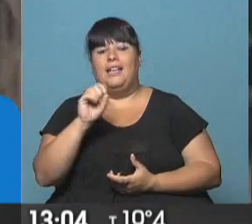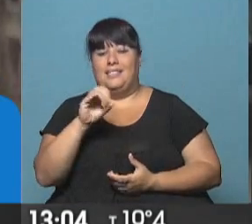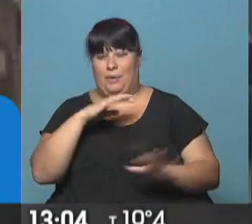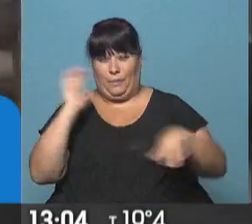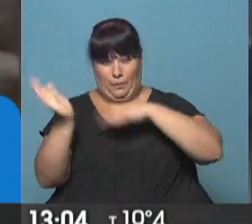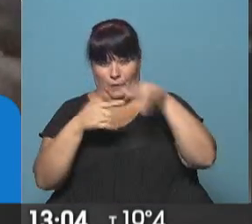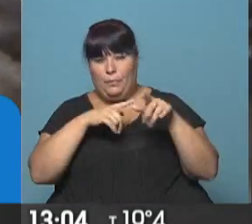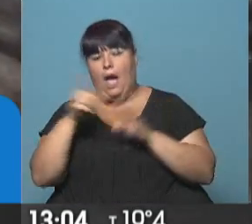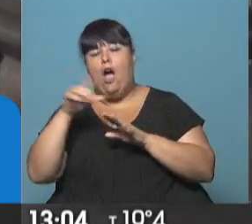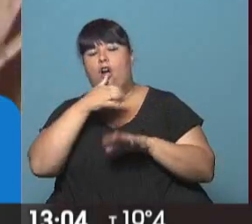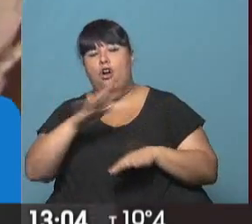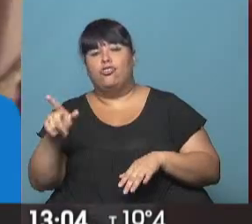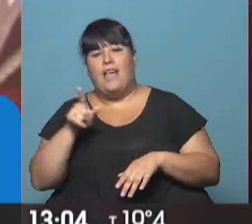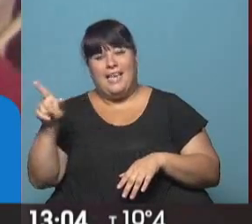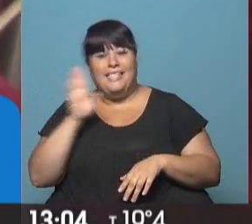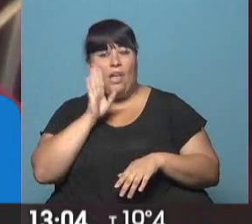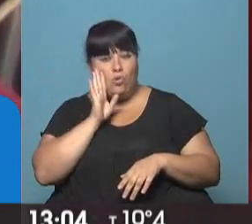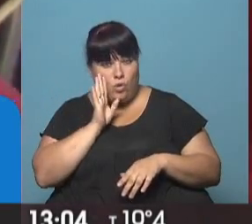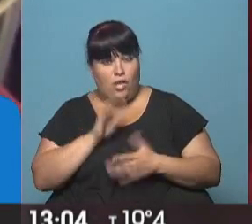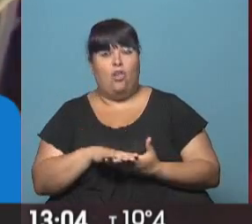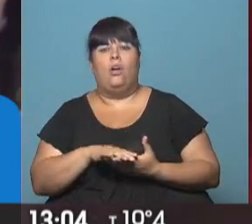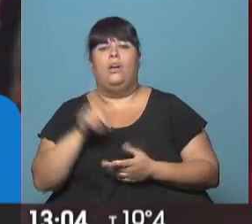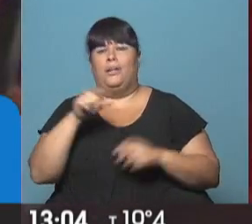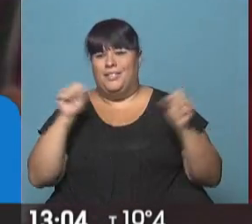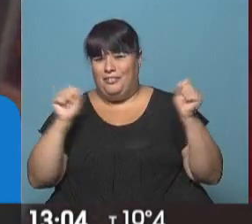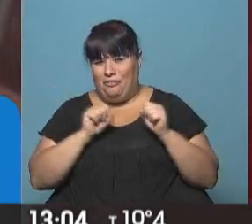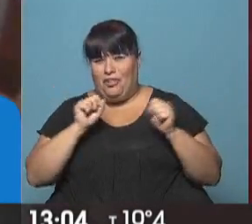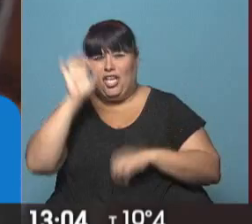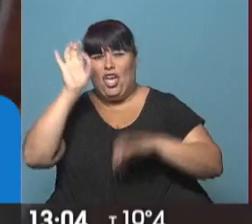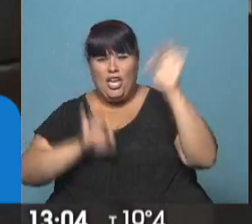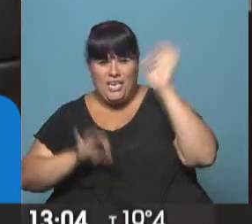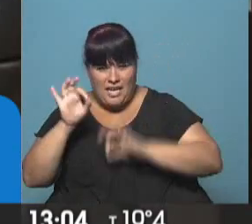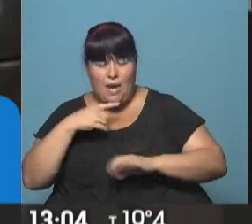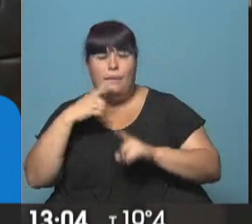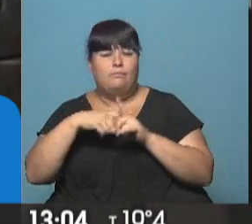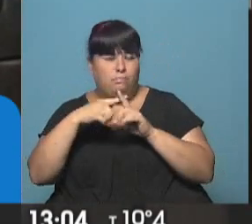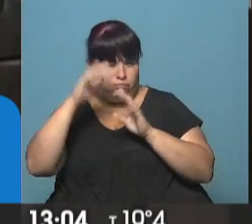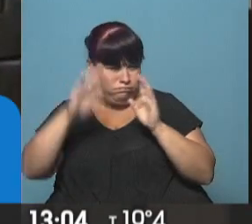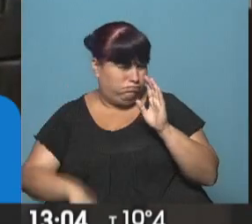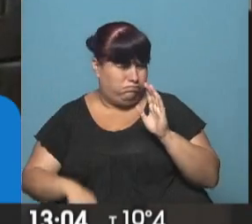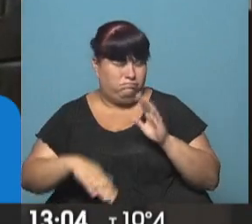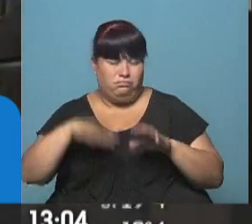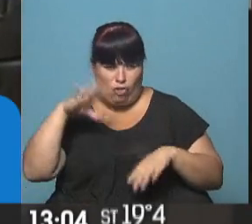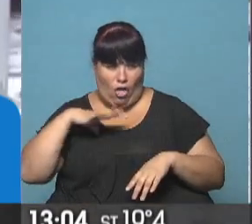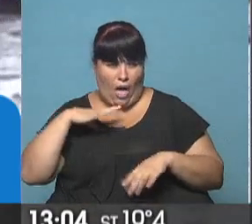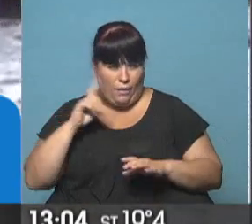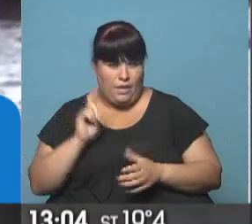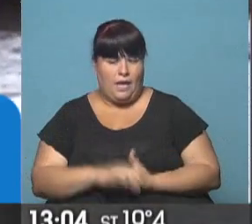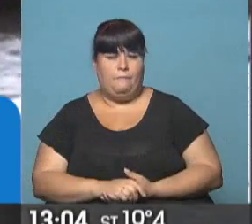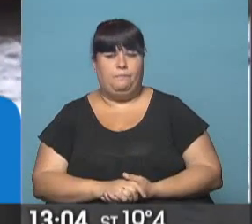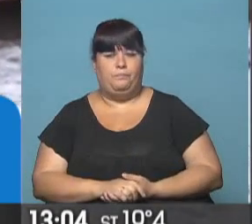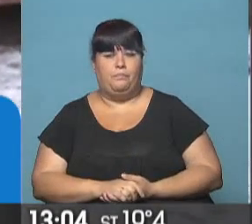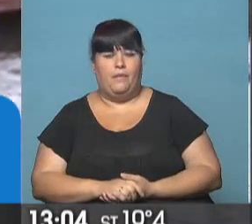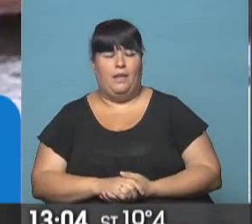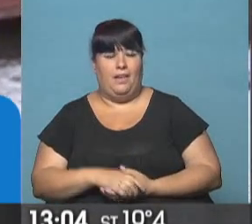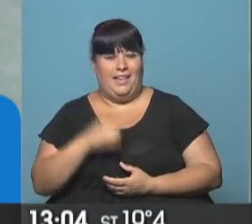avanza hacia la costa este de los Estados Unidos dejando una ola de frío y nieve que promete llevar el termómetro a temperaturas más bajas.